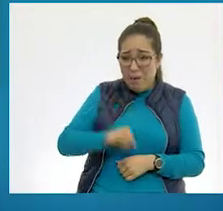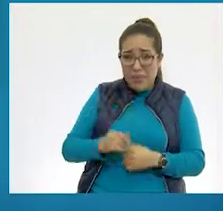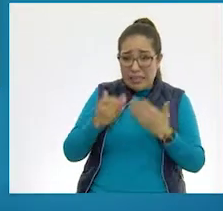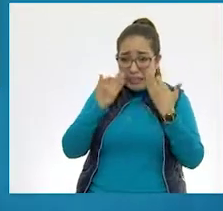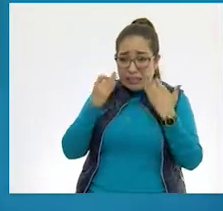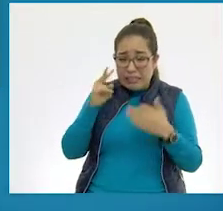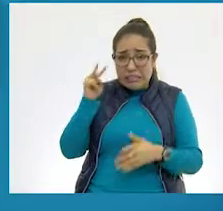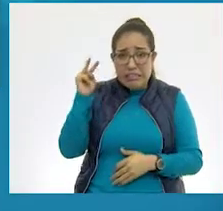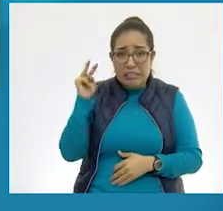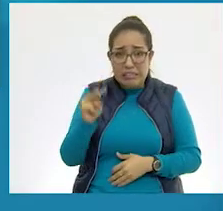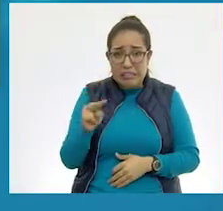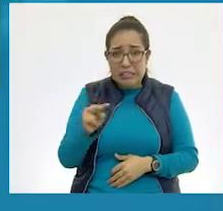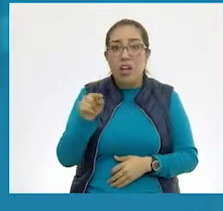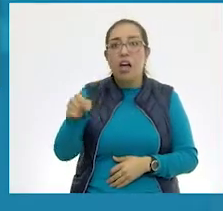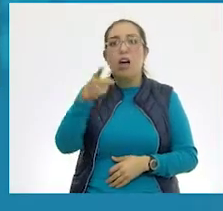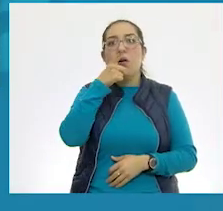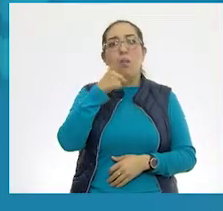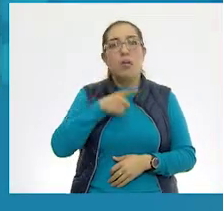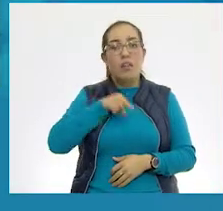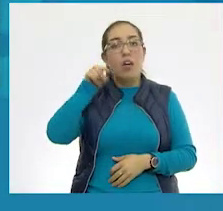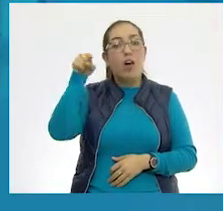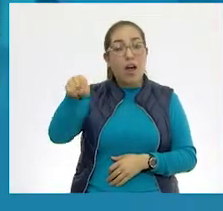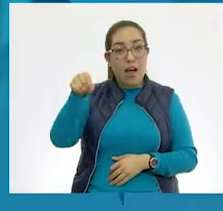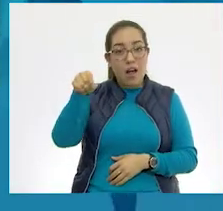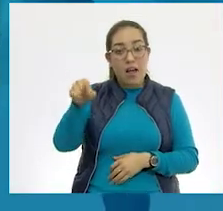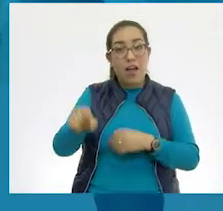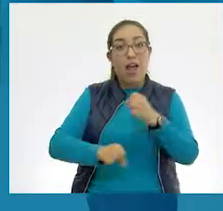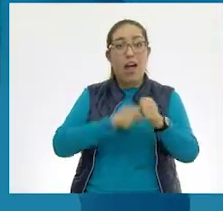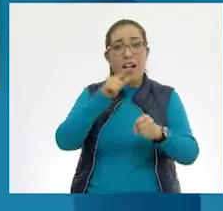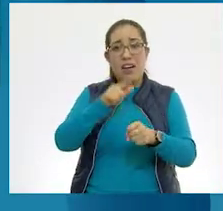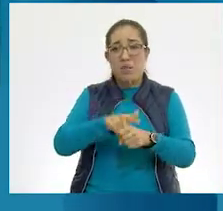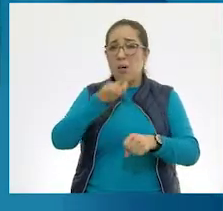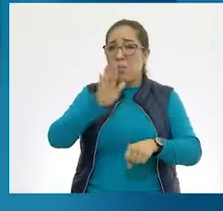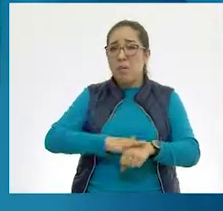uno. Y pues ahí me dijeron que los ornitorrincos